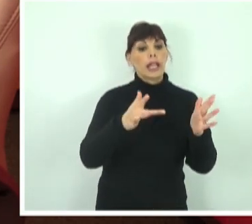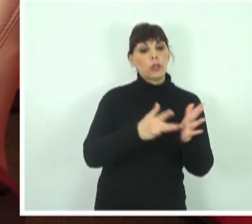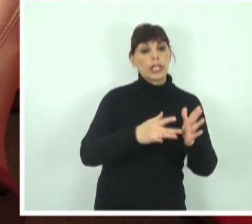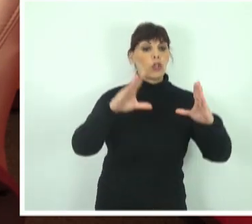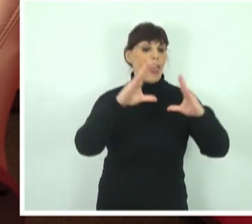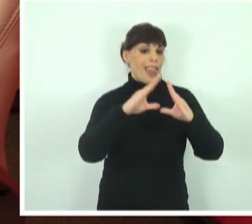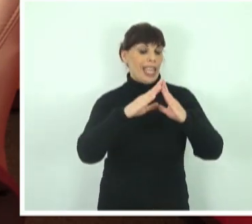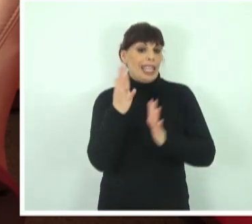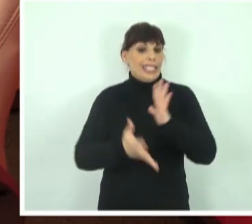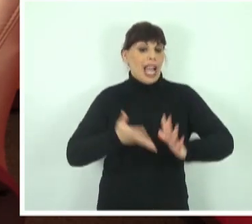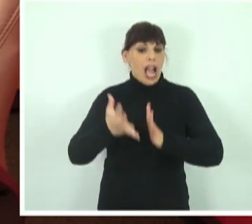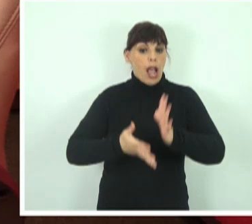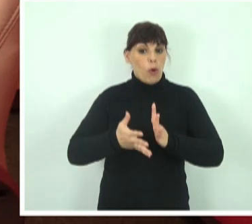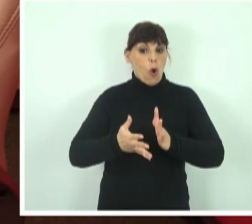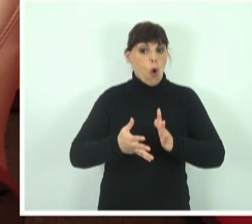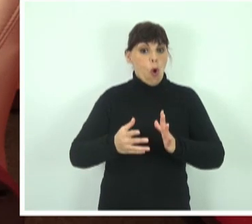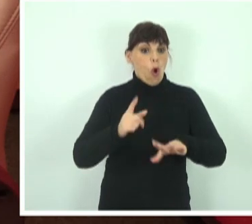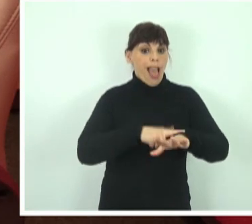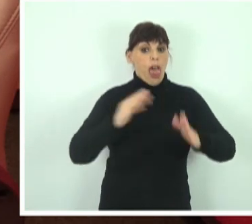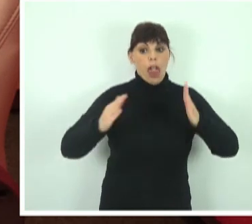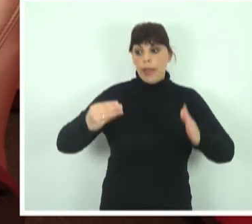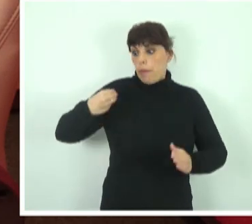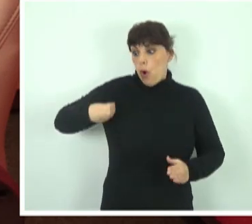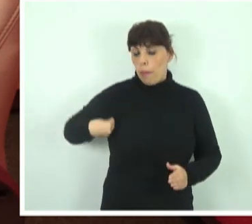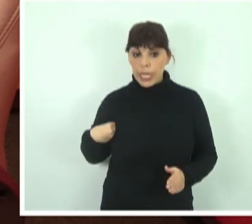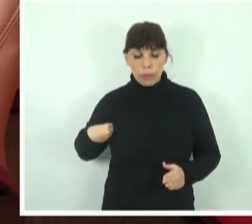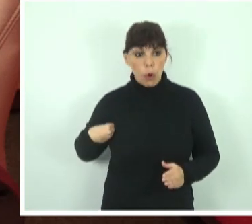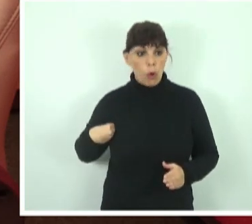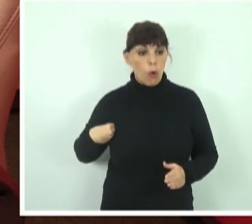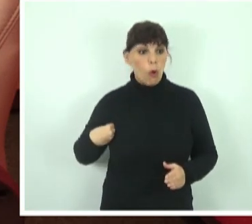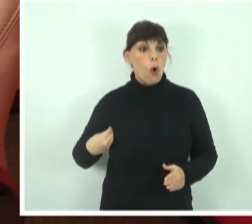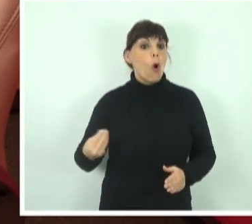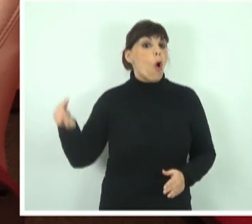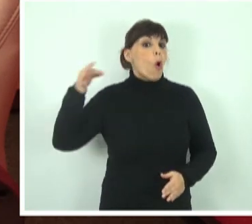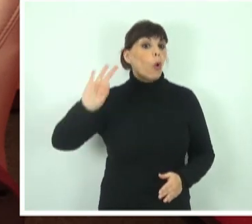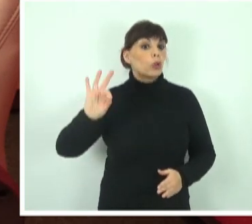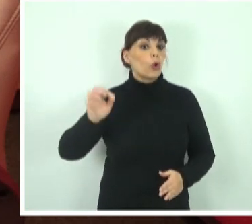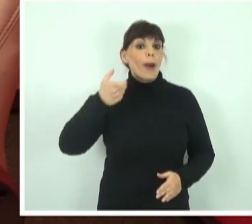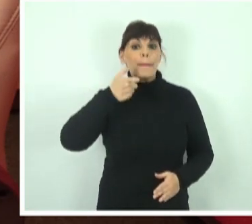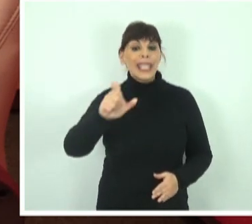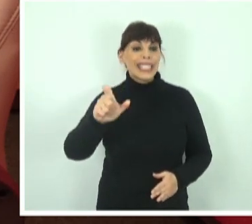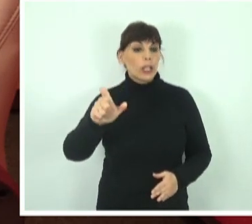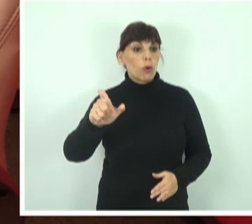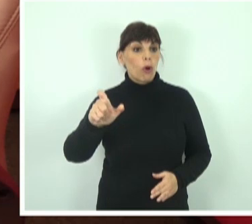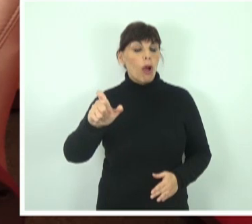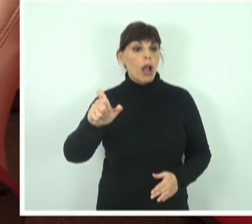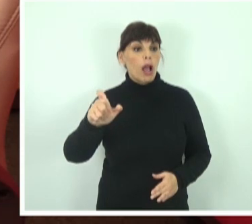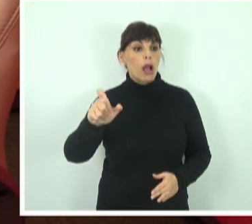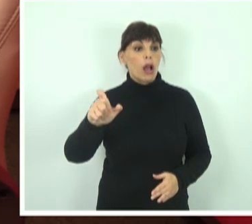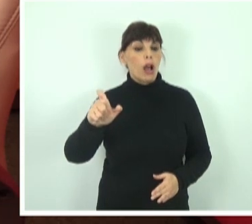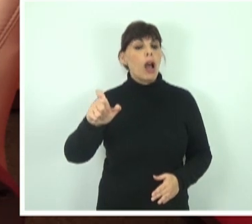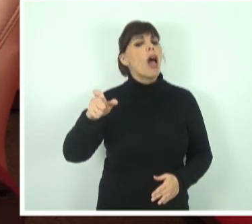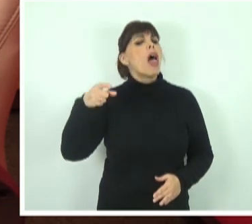la iglesia, justo en el mismo versículo, en un momento después, Él